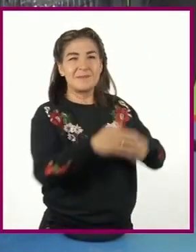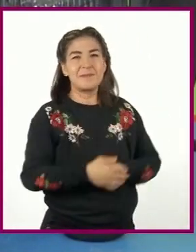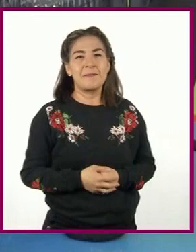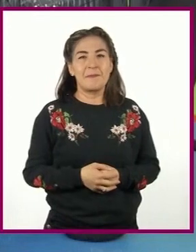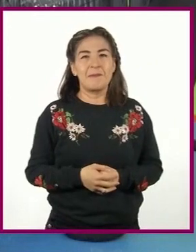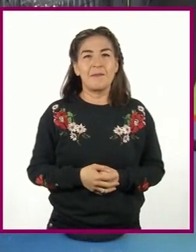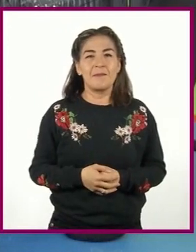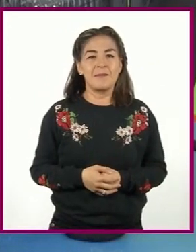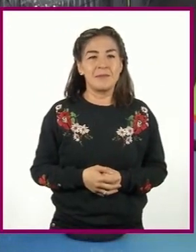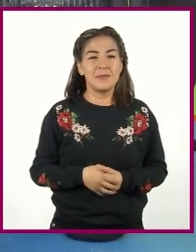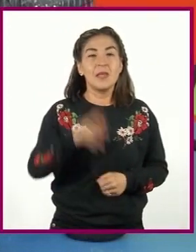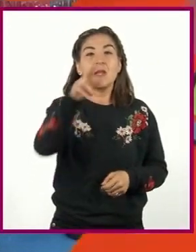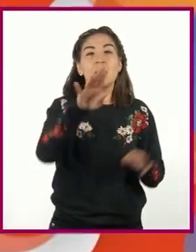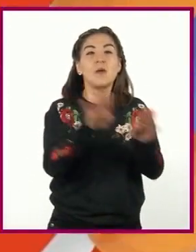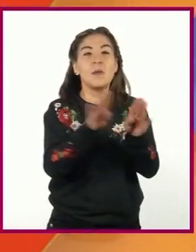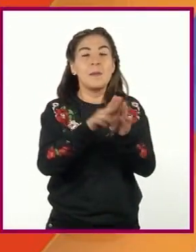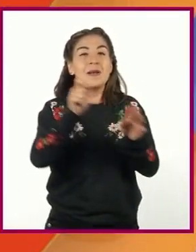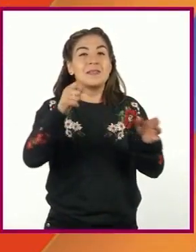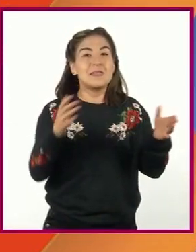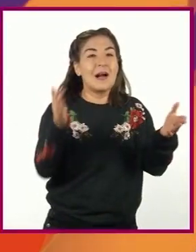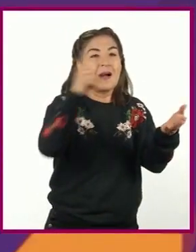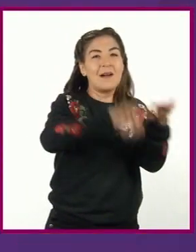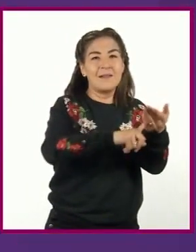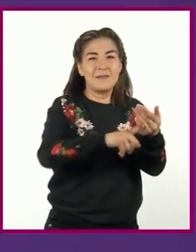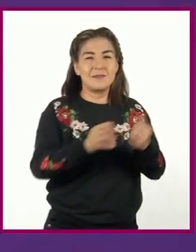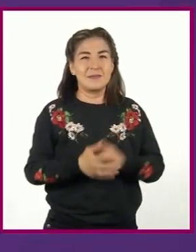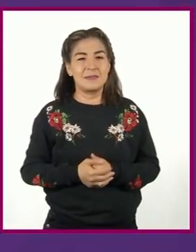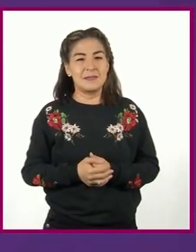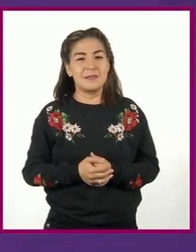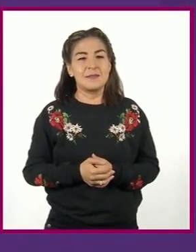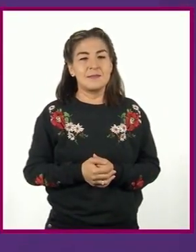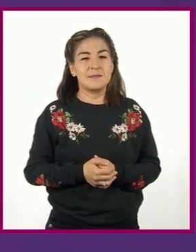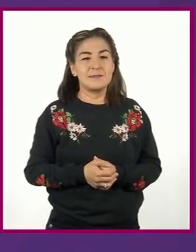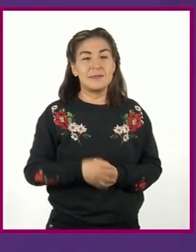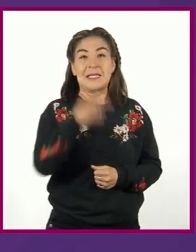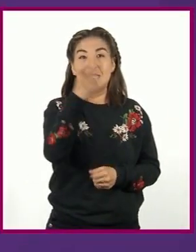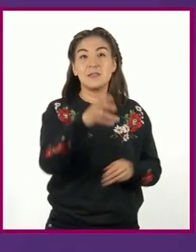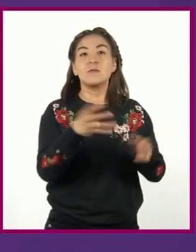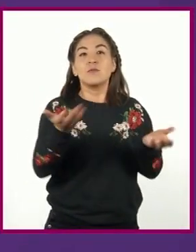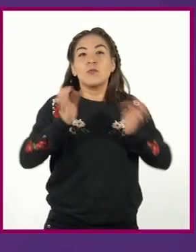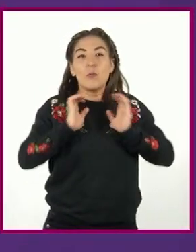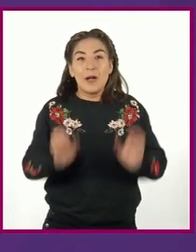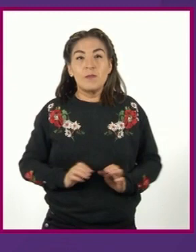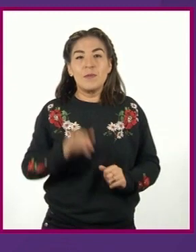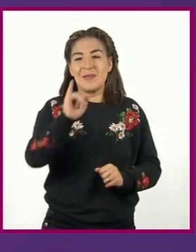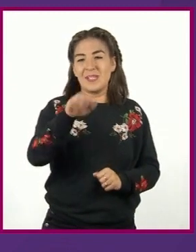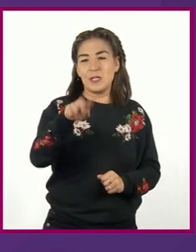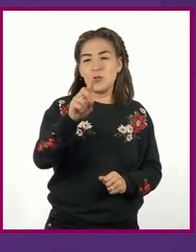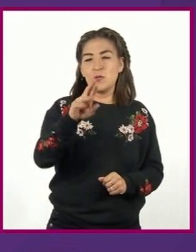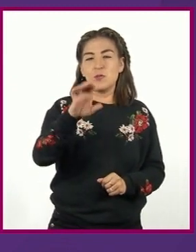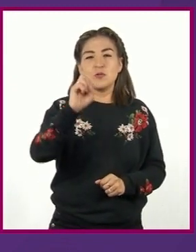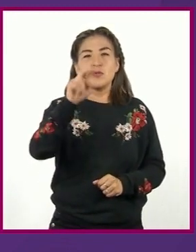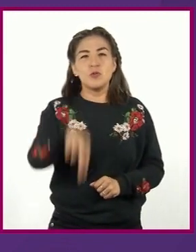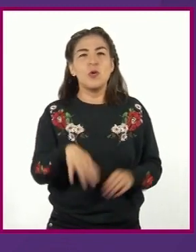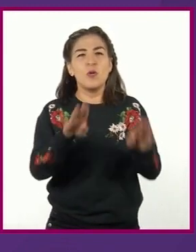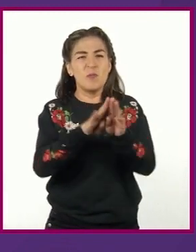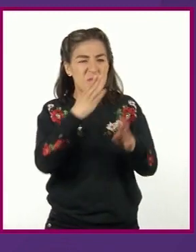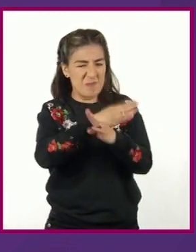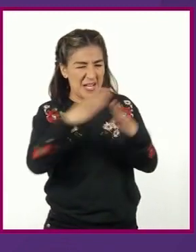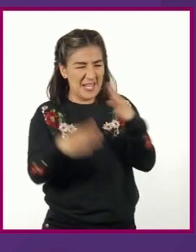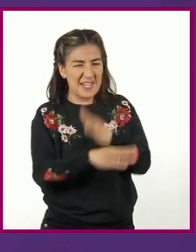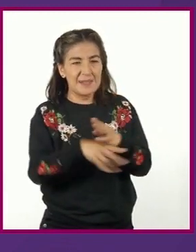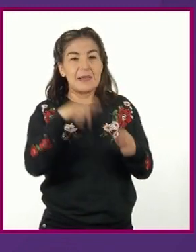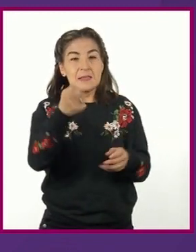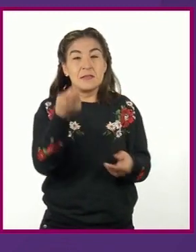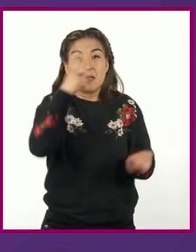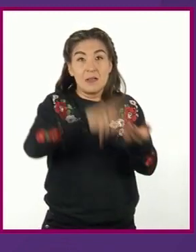se queda pegado en la pared. Para electrizar un cuerpo por inducción, un cuerpo cargado